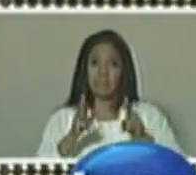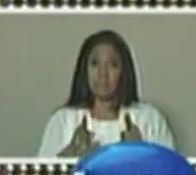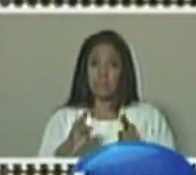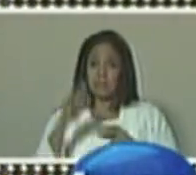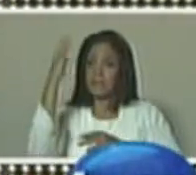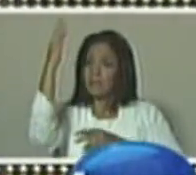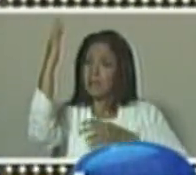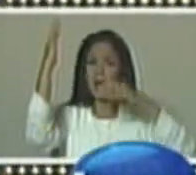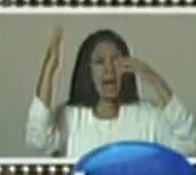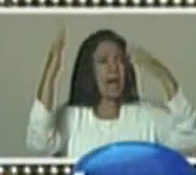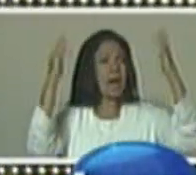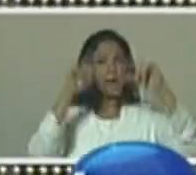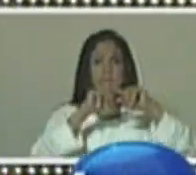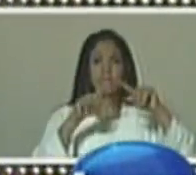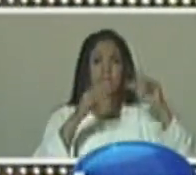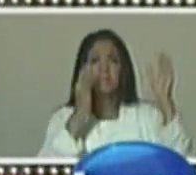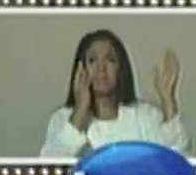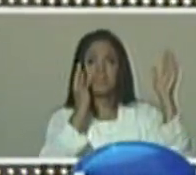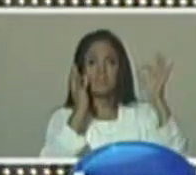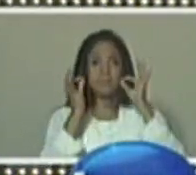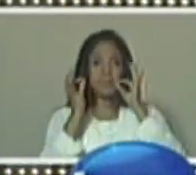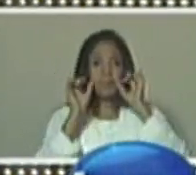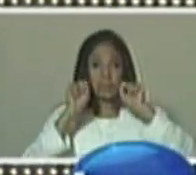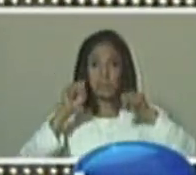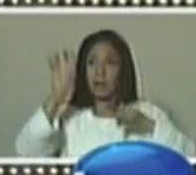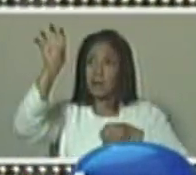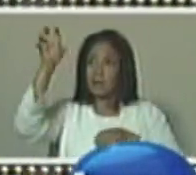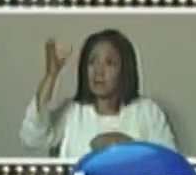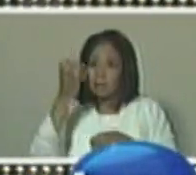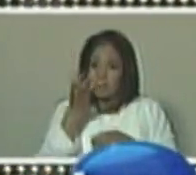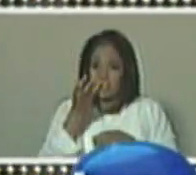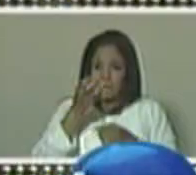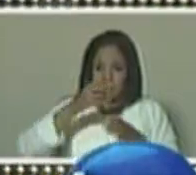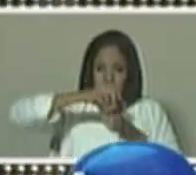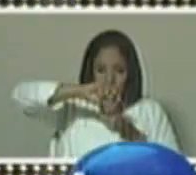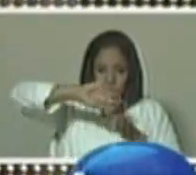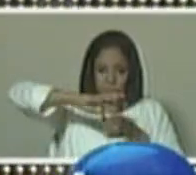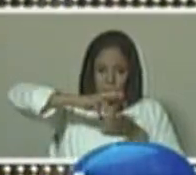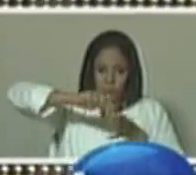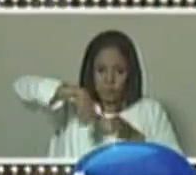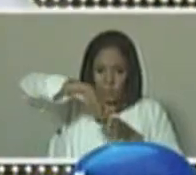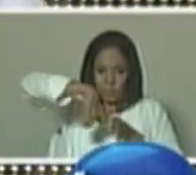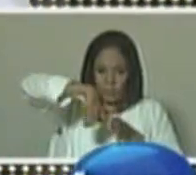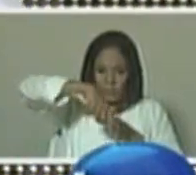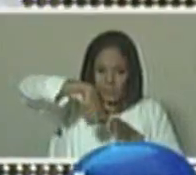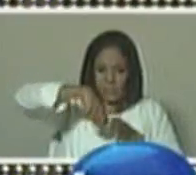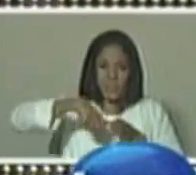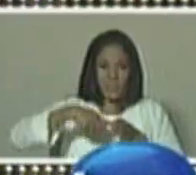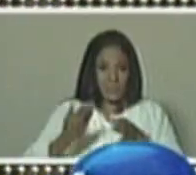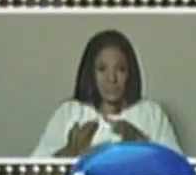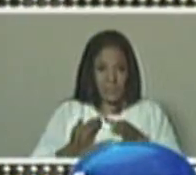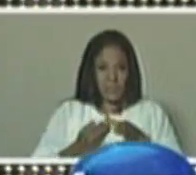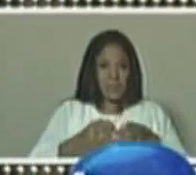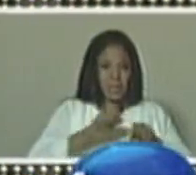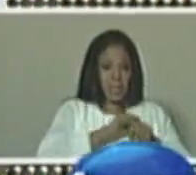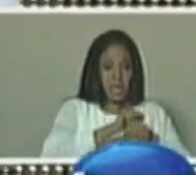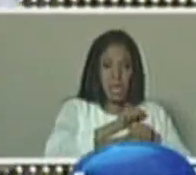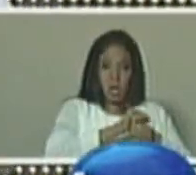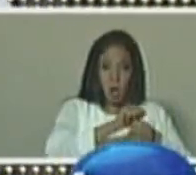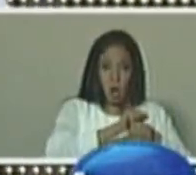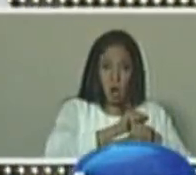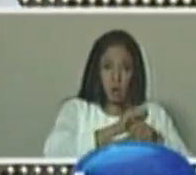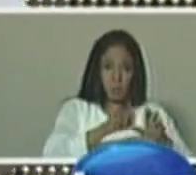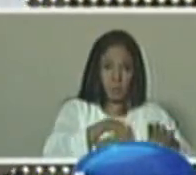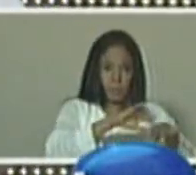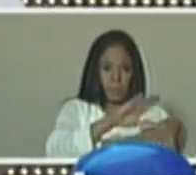árboles frutales que se pueden utilizar para hacer mermeladas, jaleas y cocadas. Esa materia prima hay